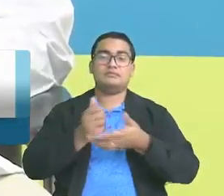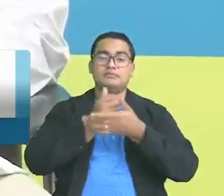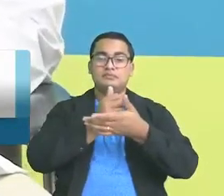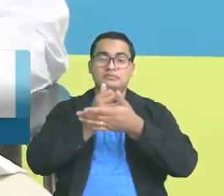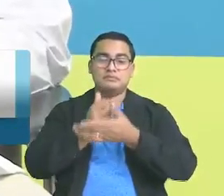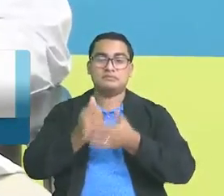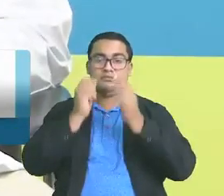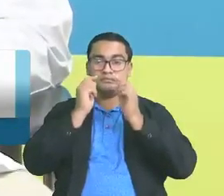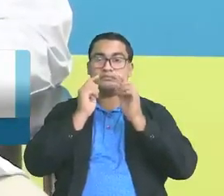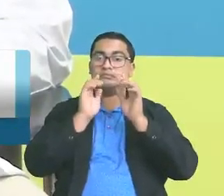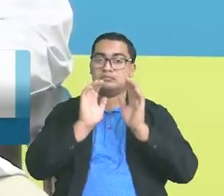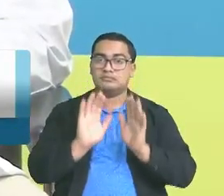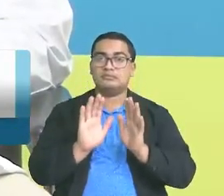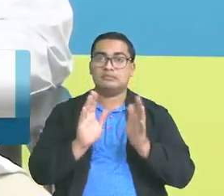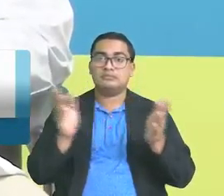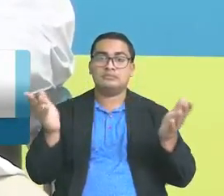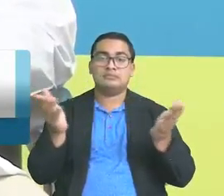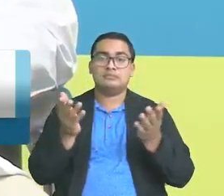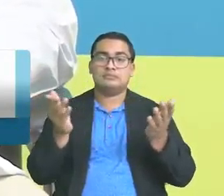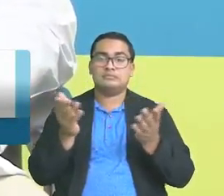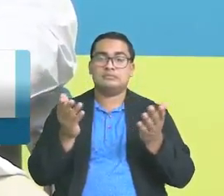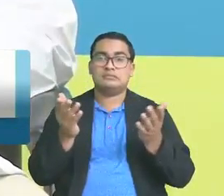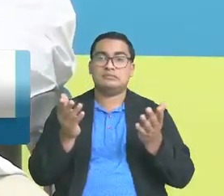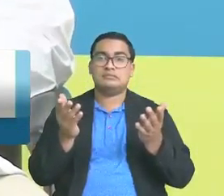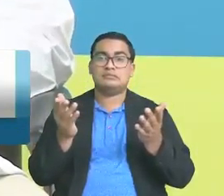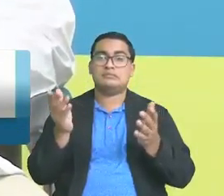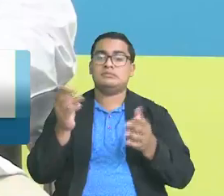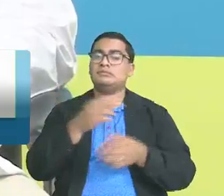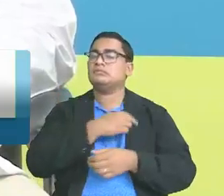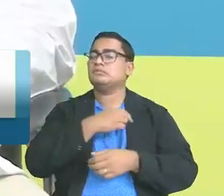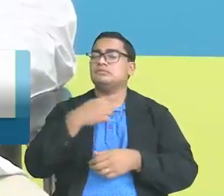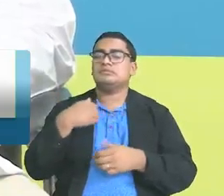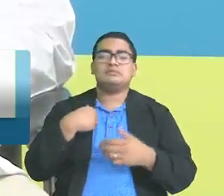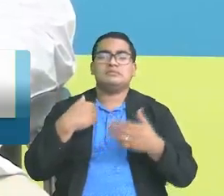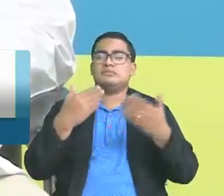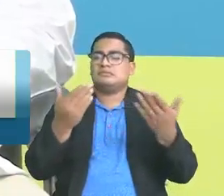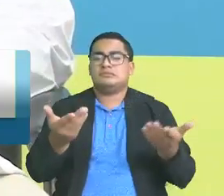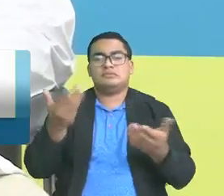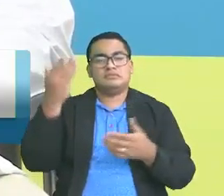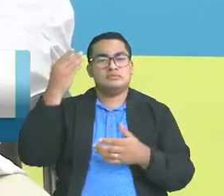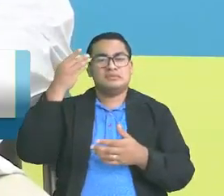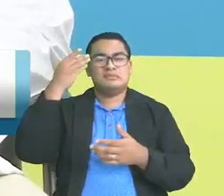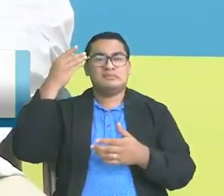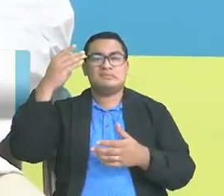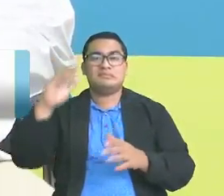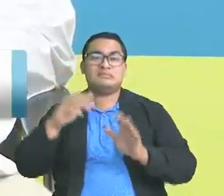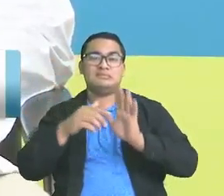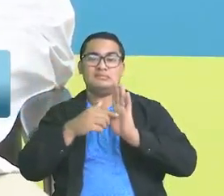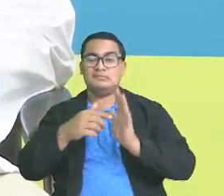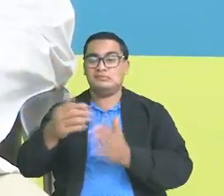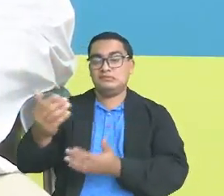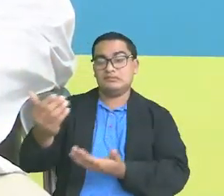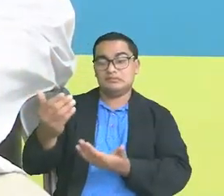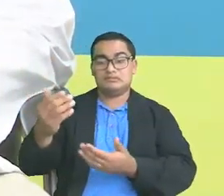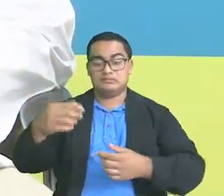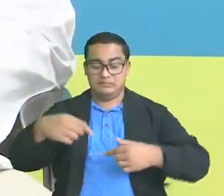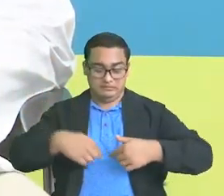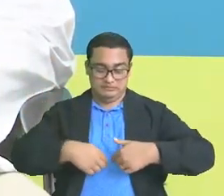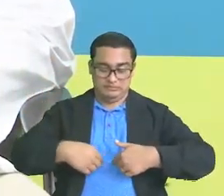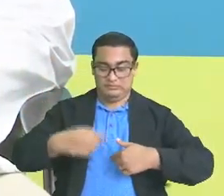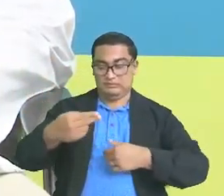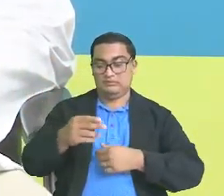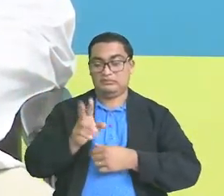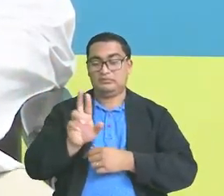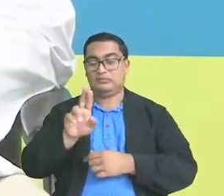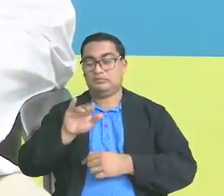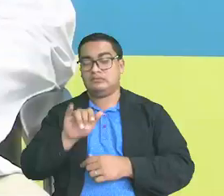la identificación y lo que deben hacer para saber cuando hay una hernia en un recién nacido, en qué momento